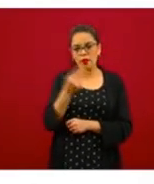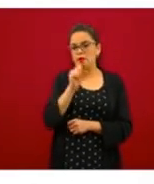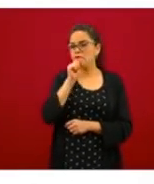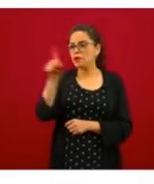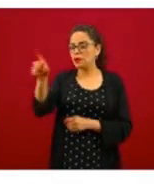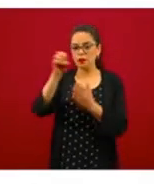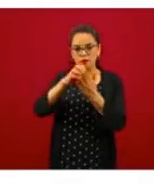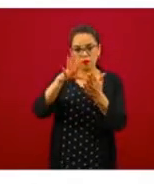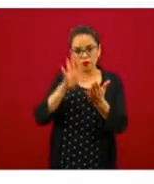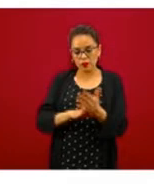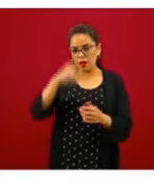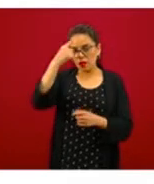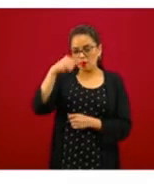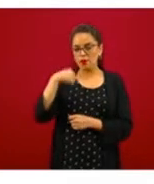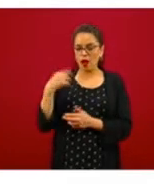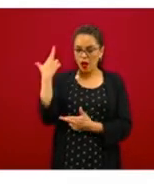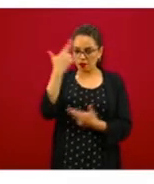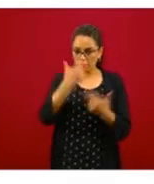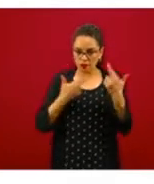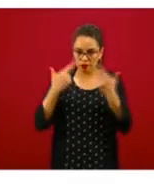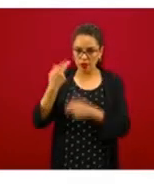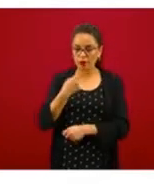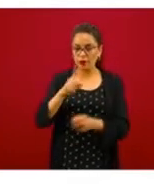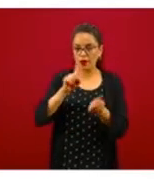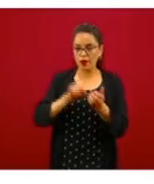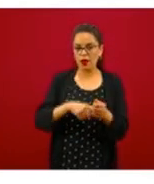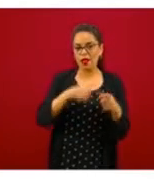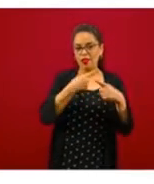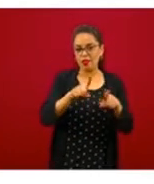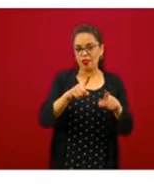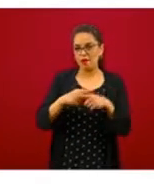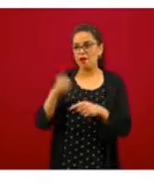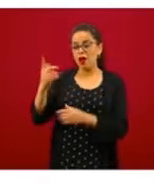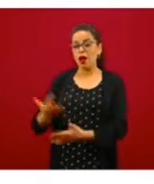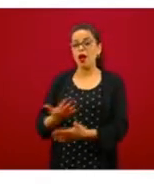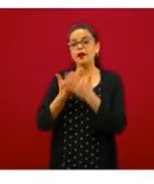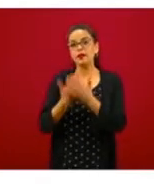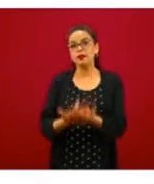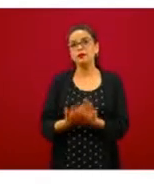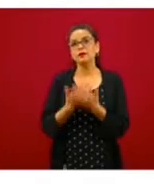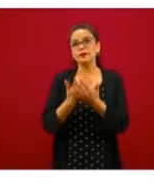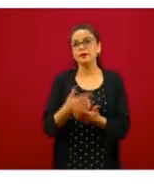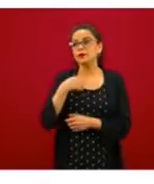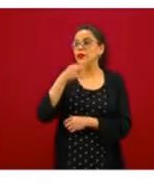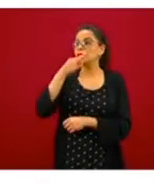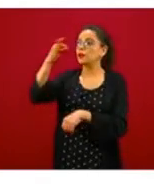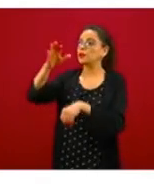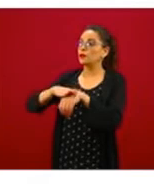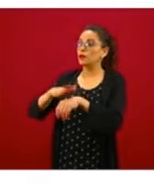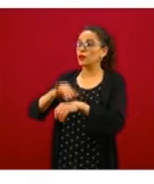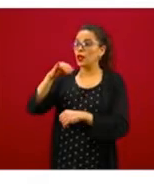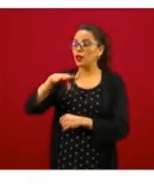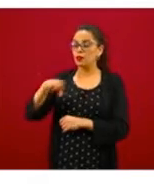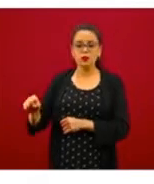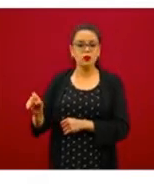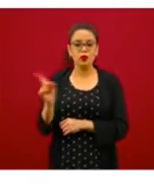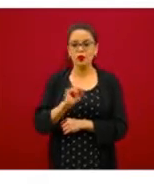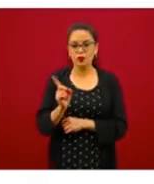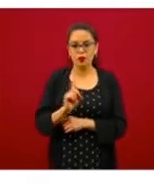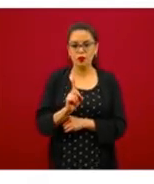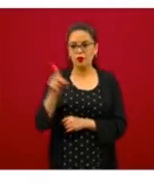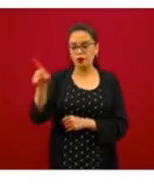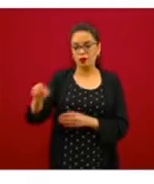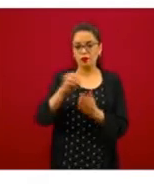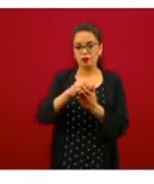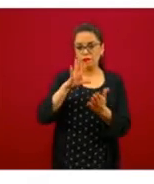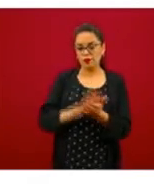de who autovalidación, are being pero con la required to diferencia do the que ya no tendrán que validation esperar process with the la difference that notificación they del won't Seguro have Social. to, La autovalidación, bajo protesta de to decir